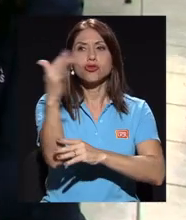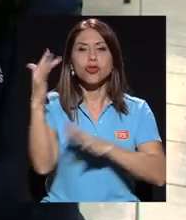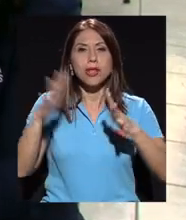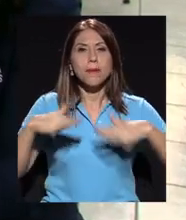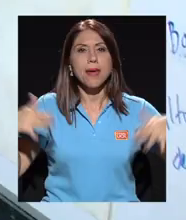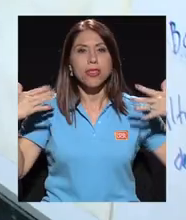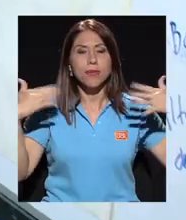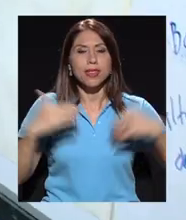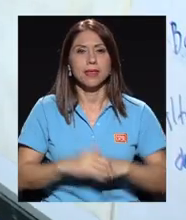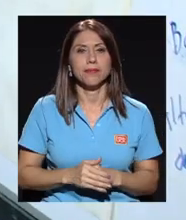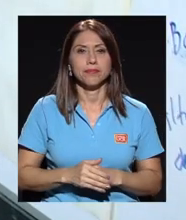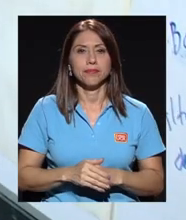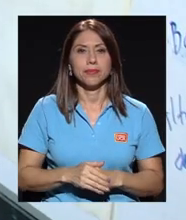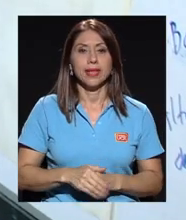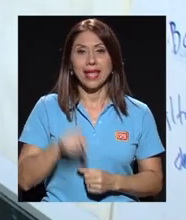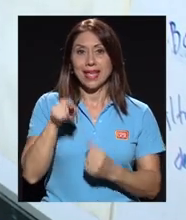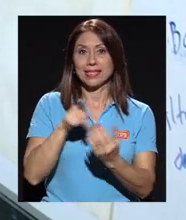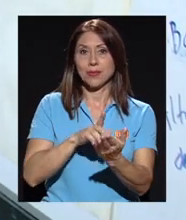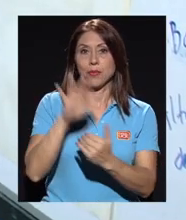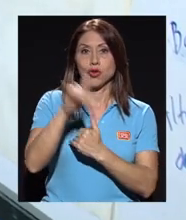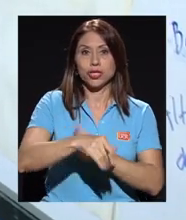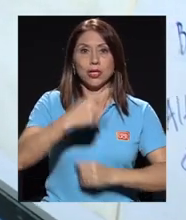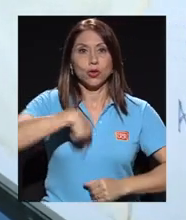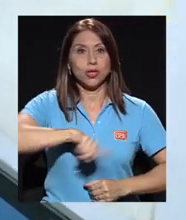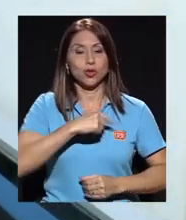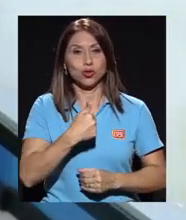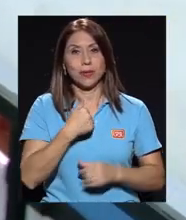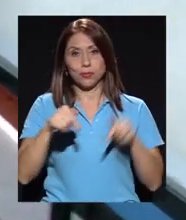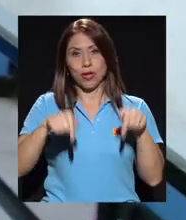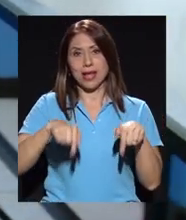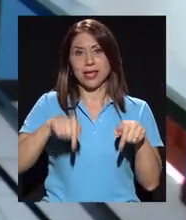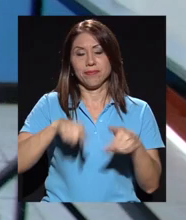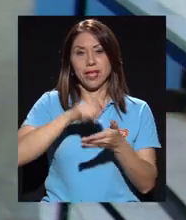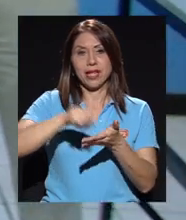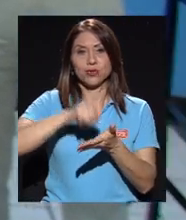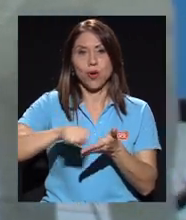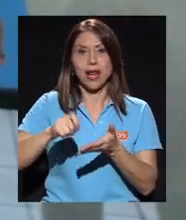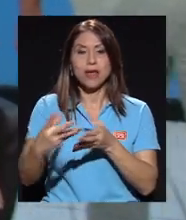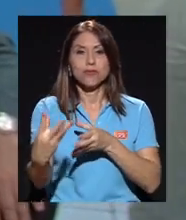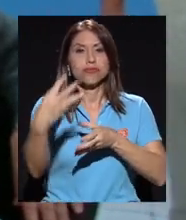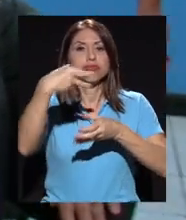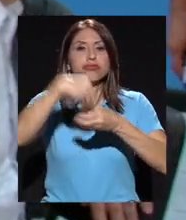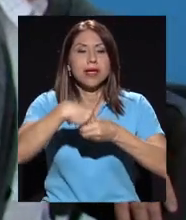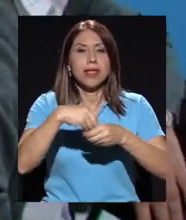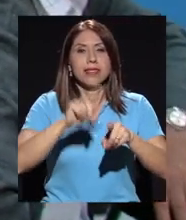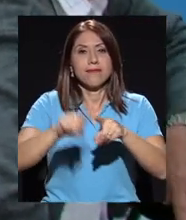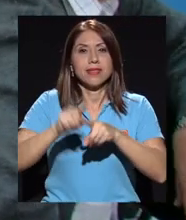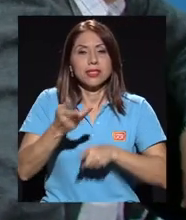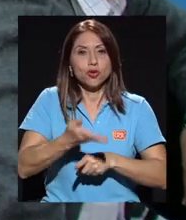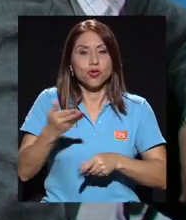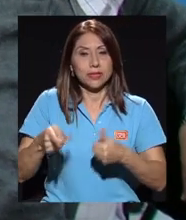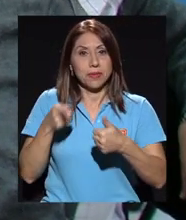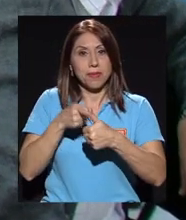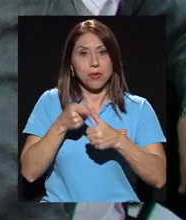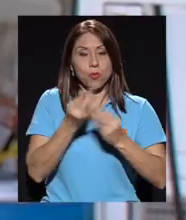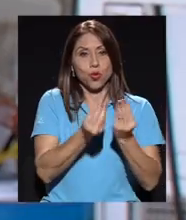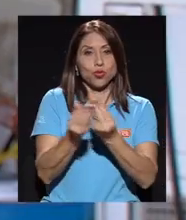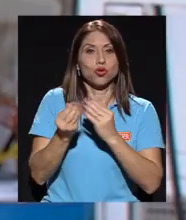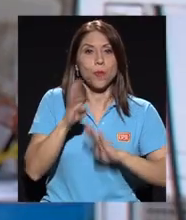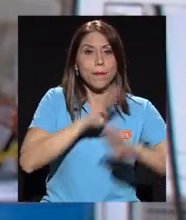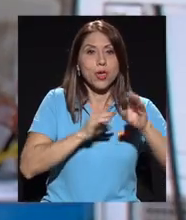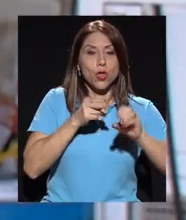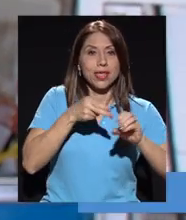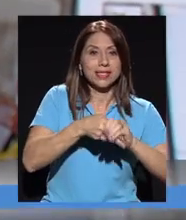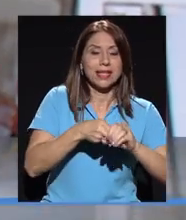ambiente. El proyecto que nosotros estamos teniendo aquí dentro de la escuela involucra varias cosas. Una parte es la producción del biodiesel y